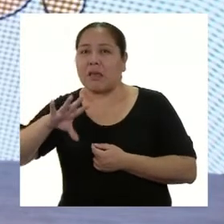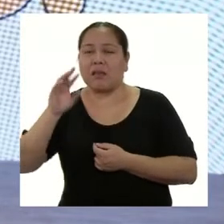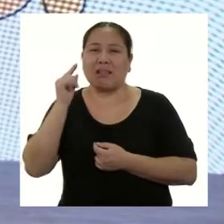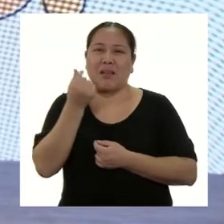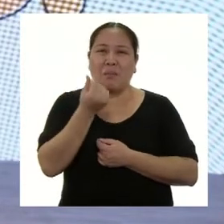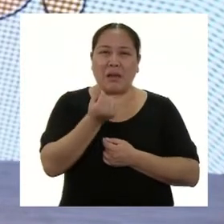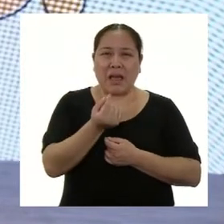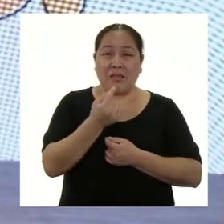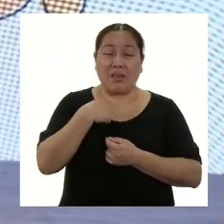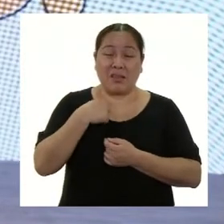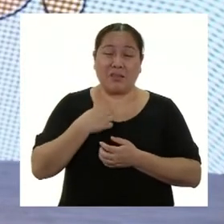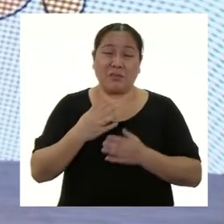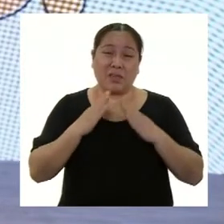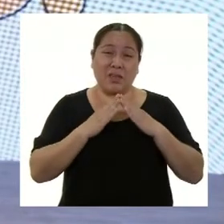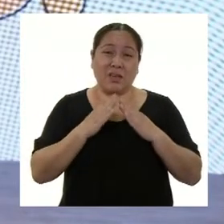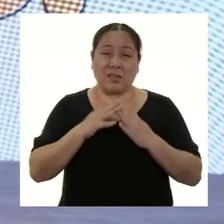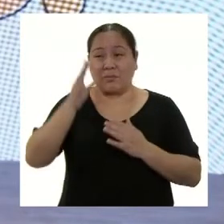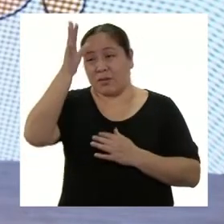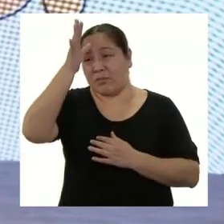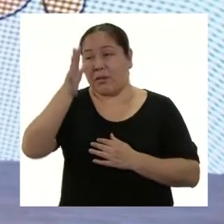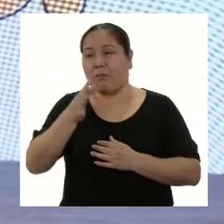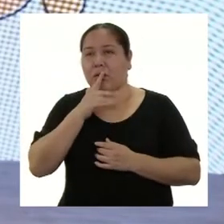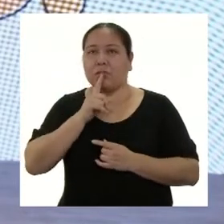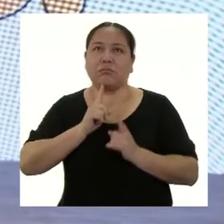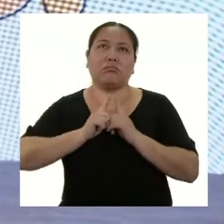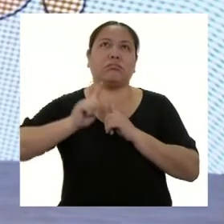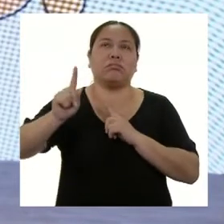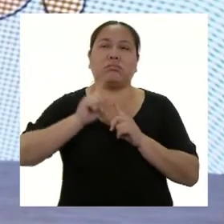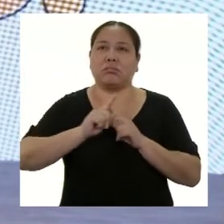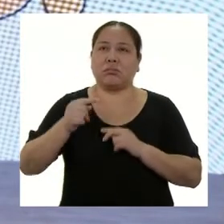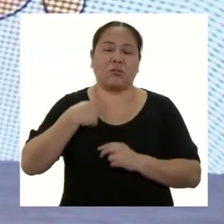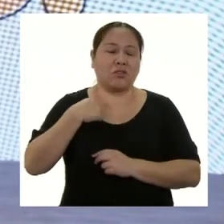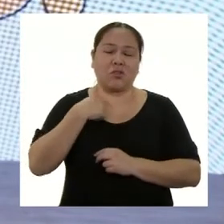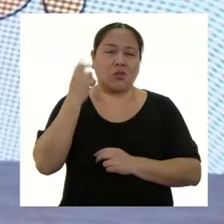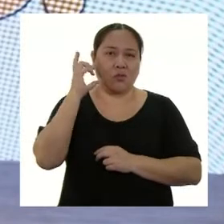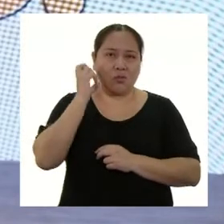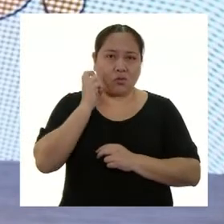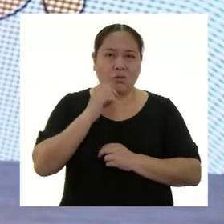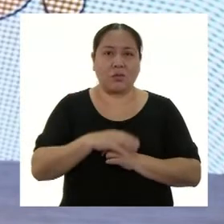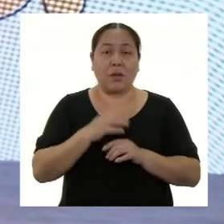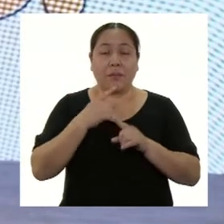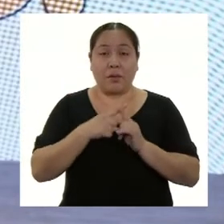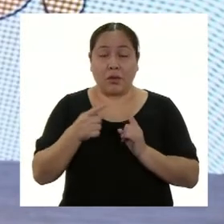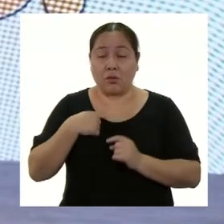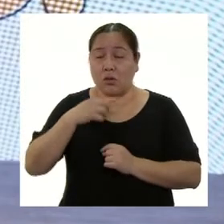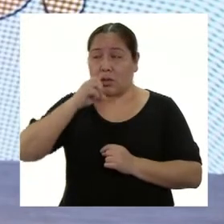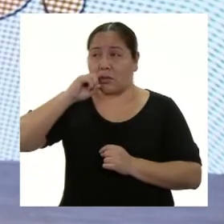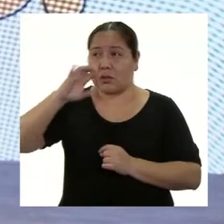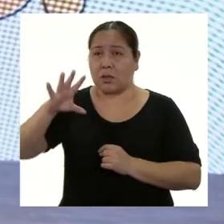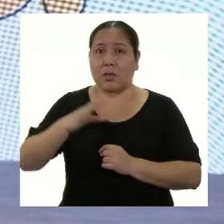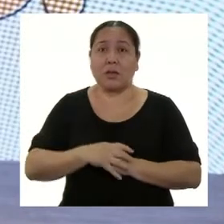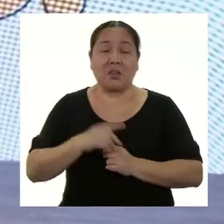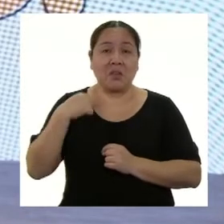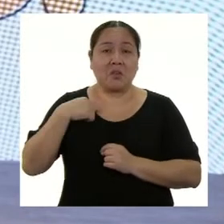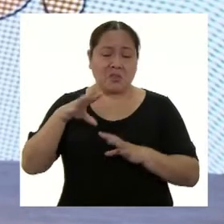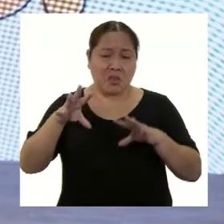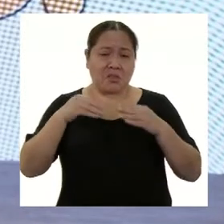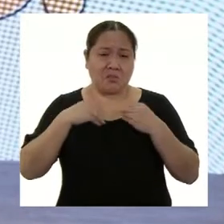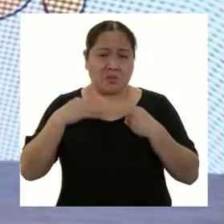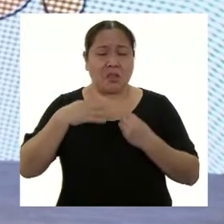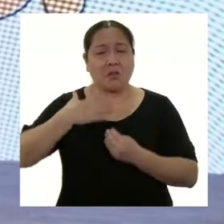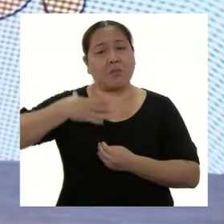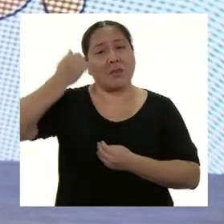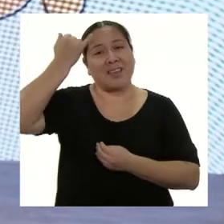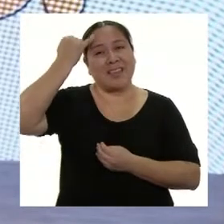de dinero donde vivo, mis padres se van a otra habitación para que yo no escuche. Pero finalmente les terminé diciendo y ellos recibieron bien mi